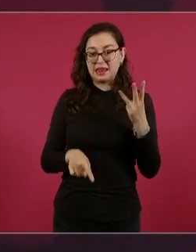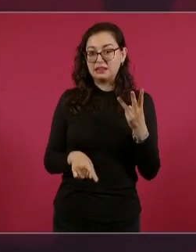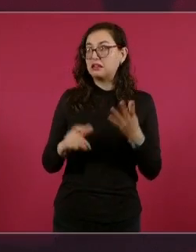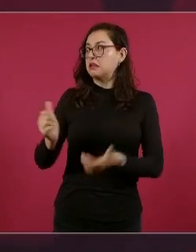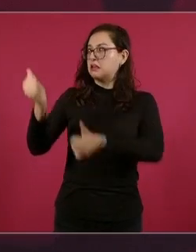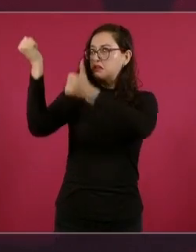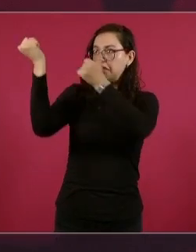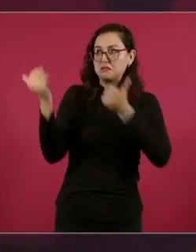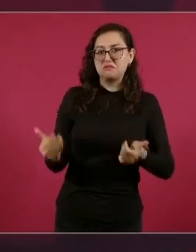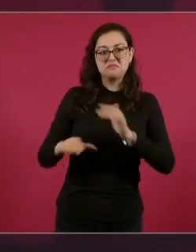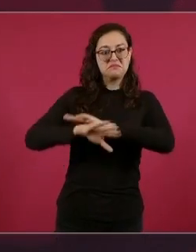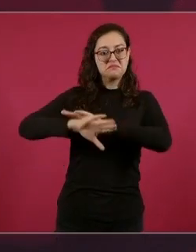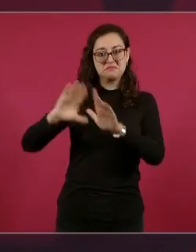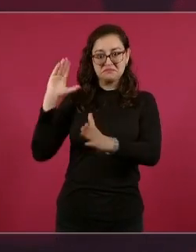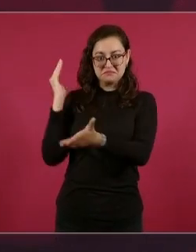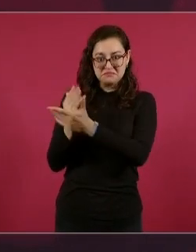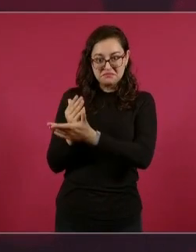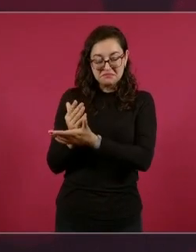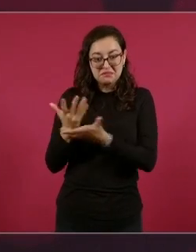hazaña?